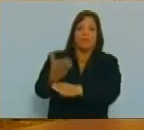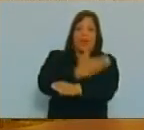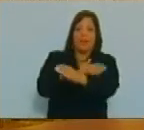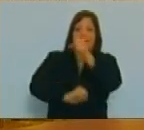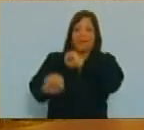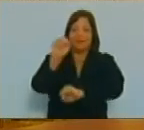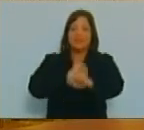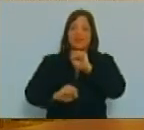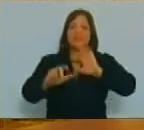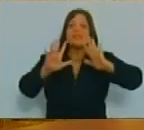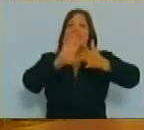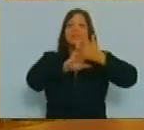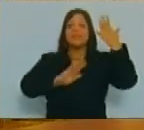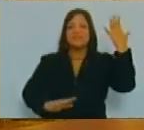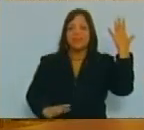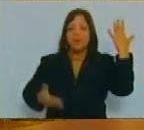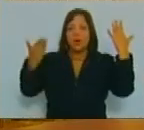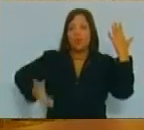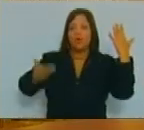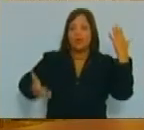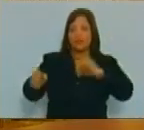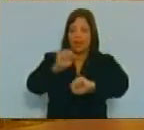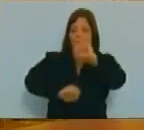con cinco vértices importantes